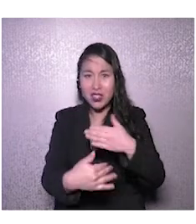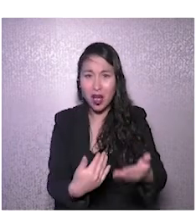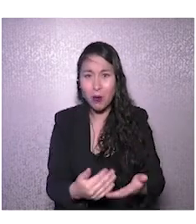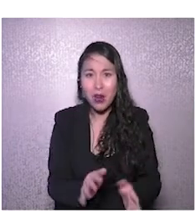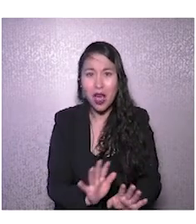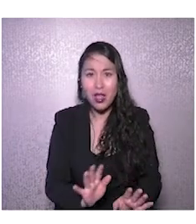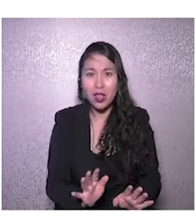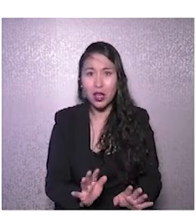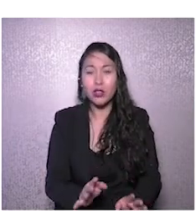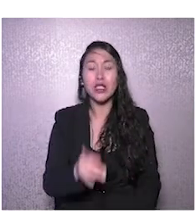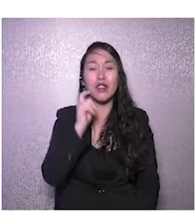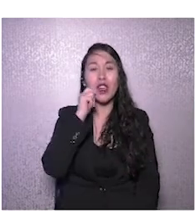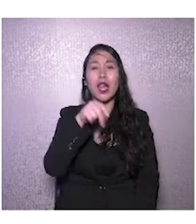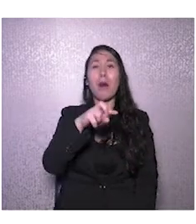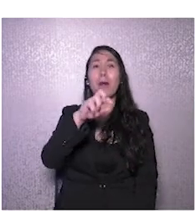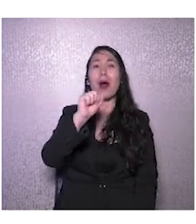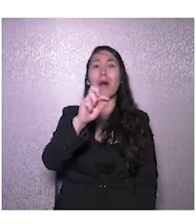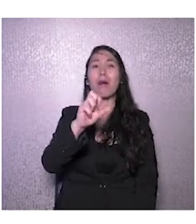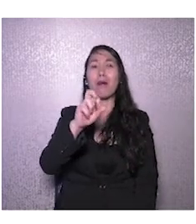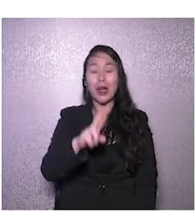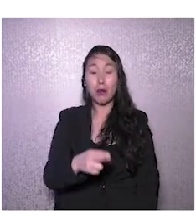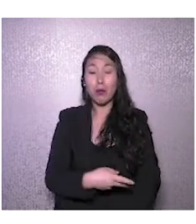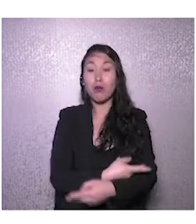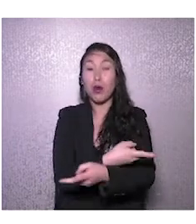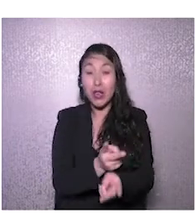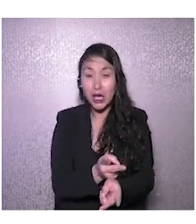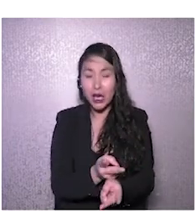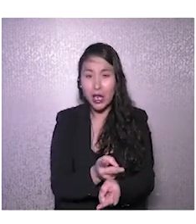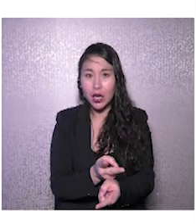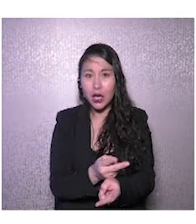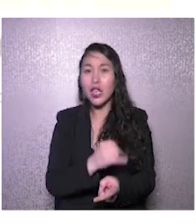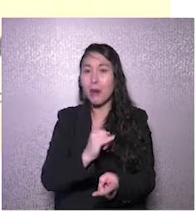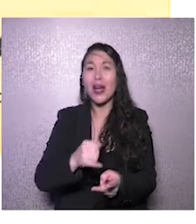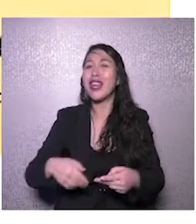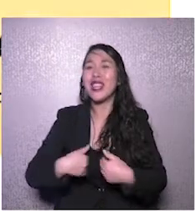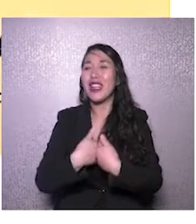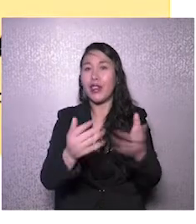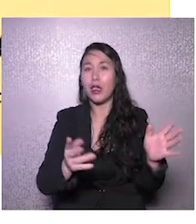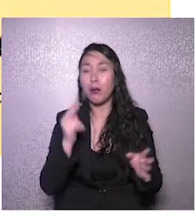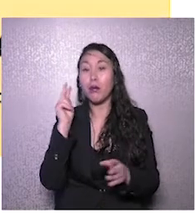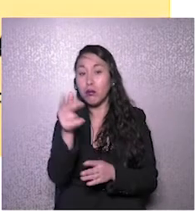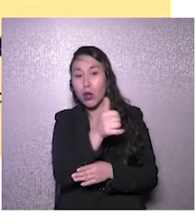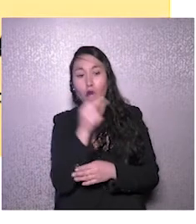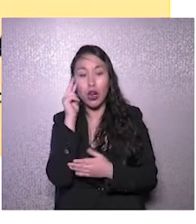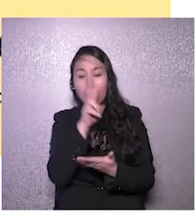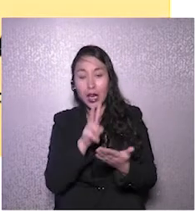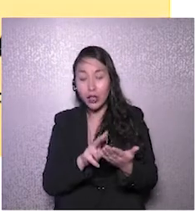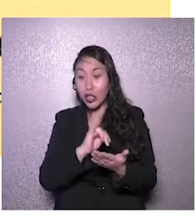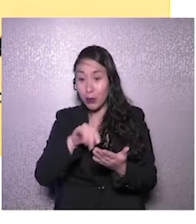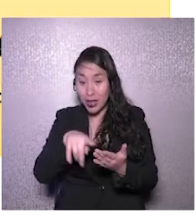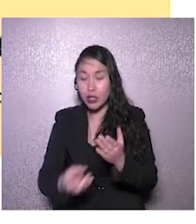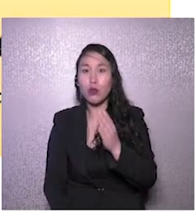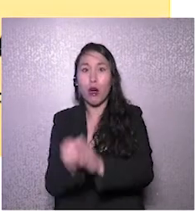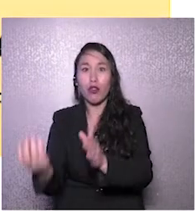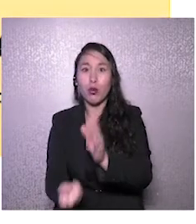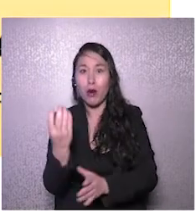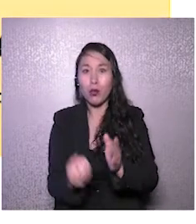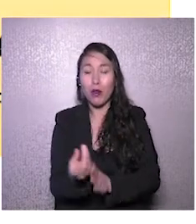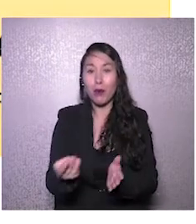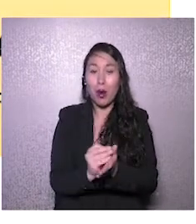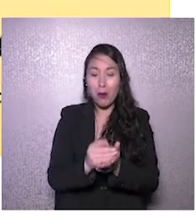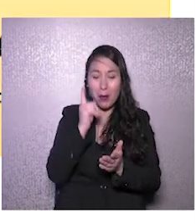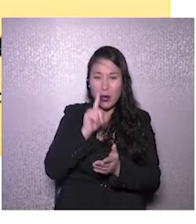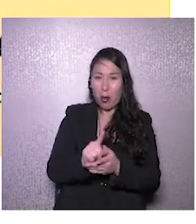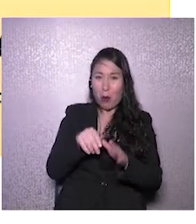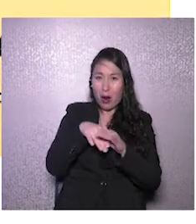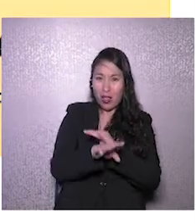paper y liberar los datos para que otros colegas puedan generar más y mejor evidencia. Y con los pacientes, ¿sí?